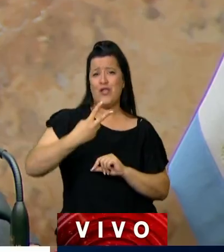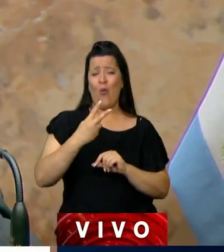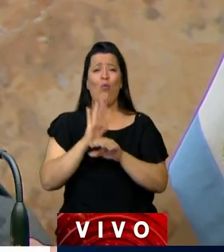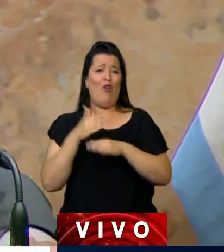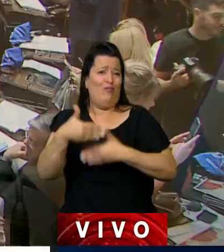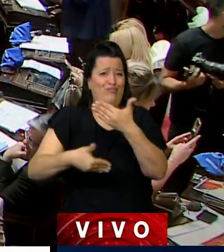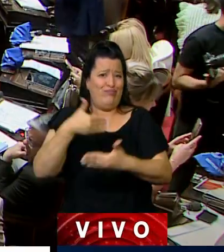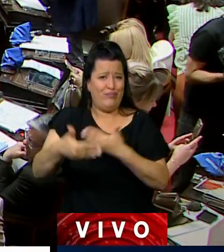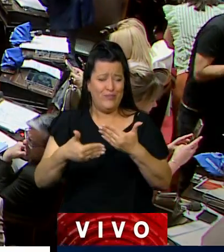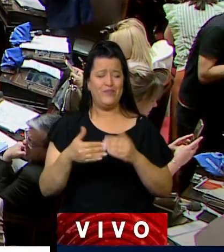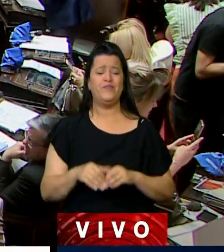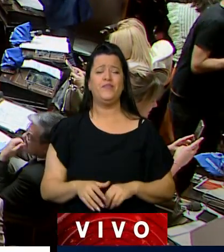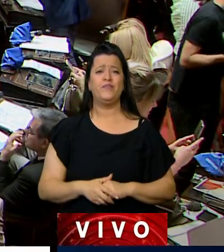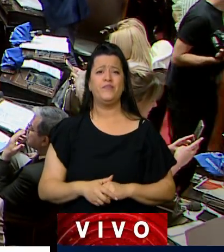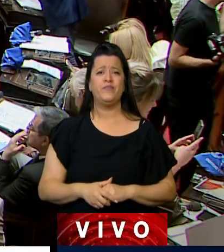forma.